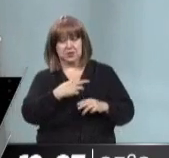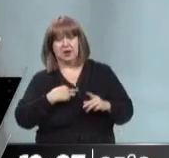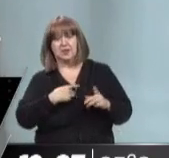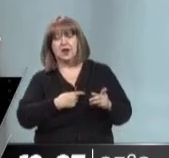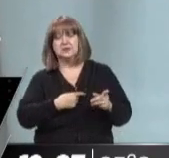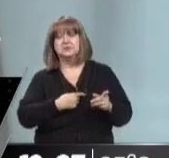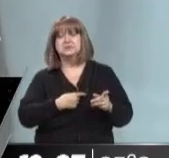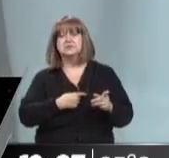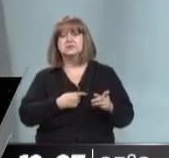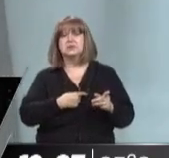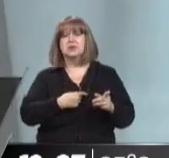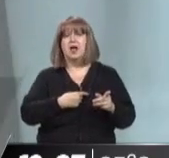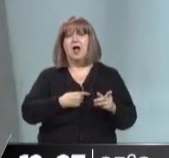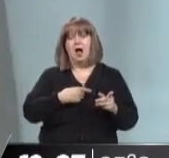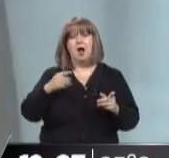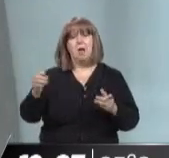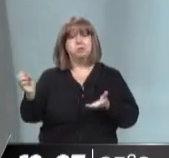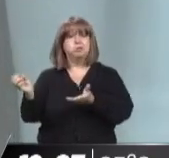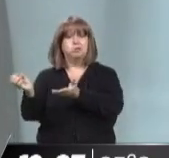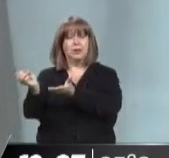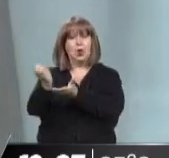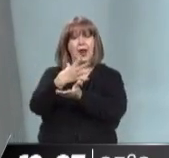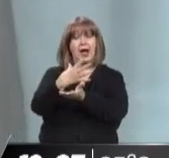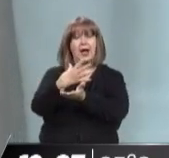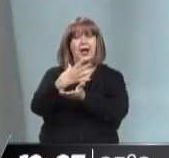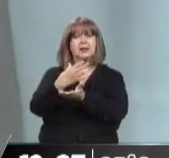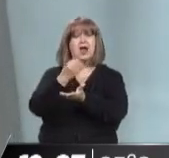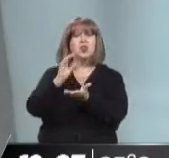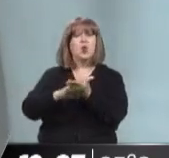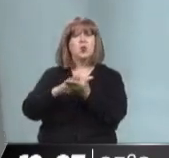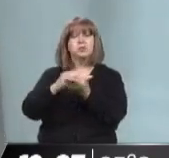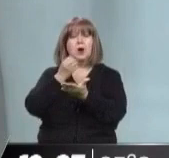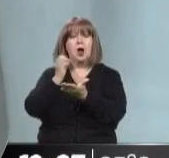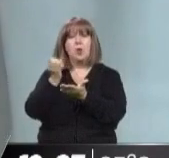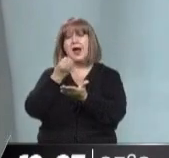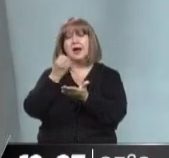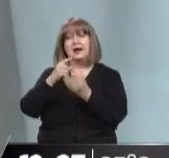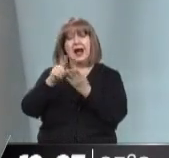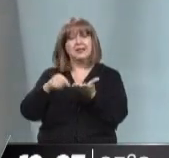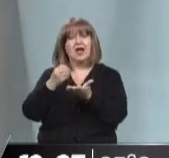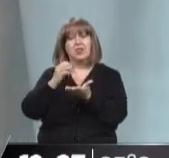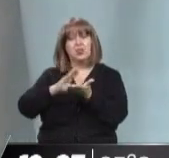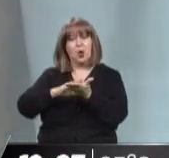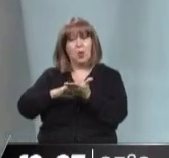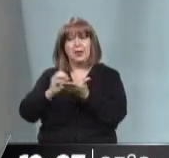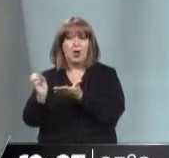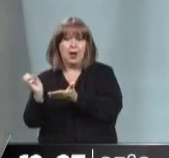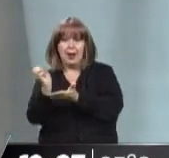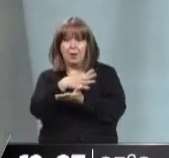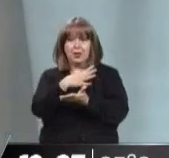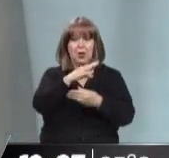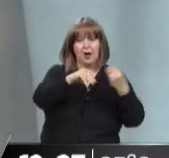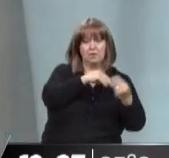directamente mandó una carta documento desafiliando a la familia y dando